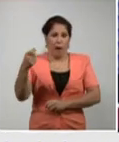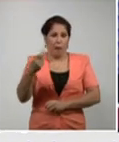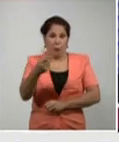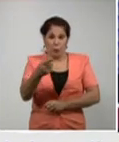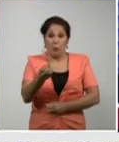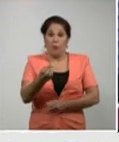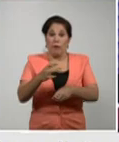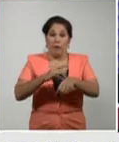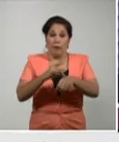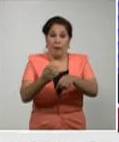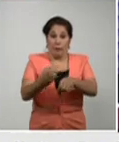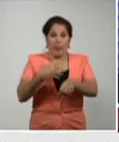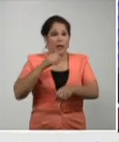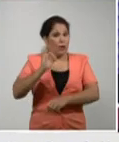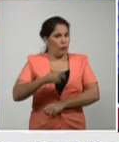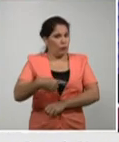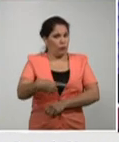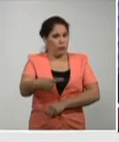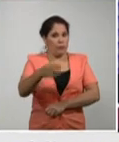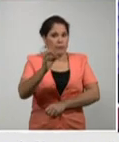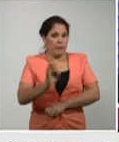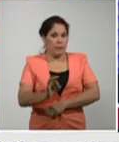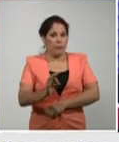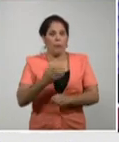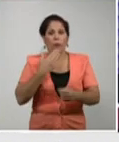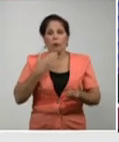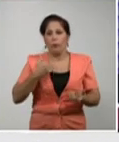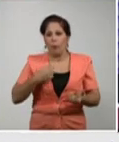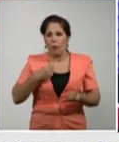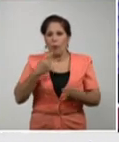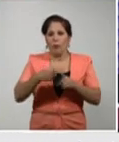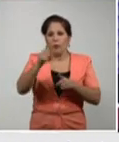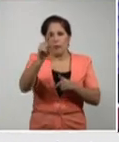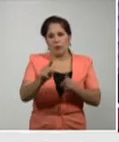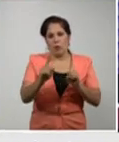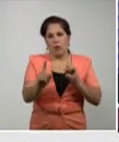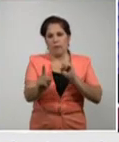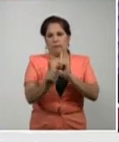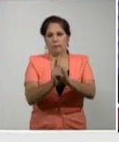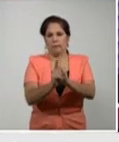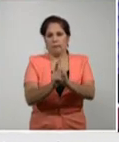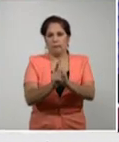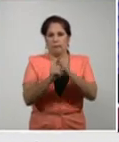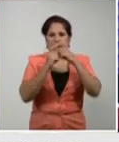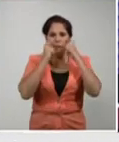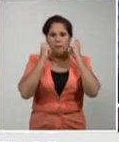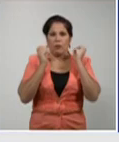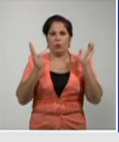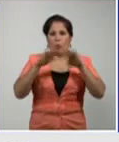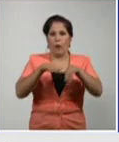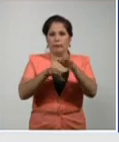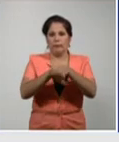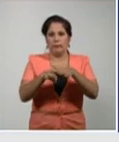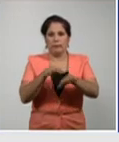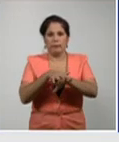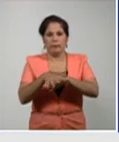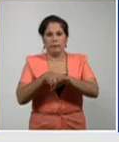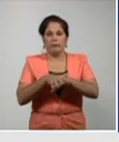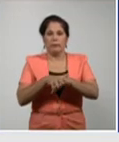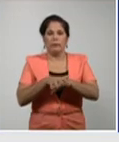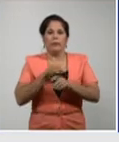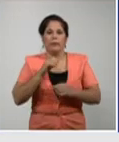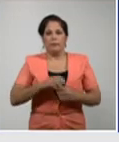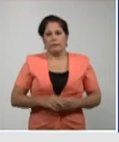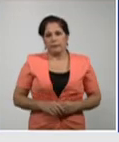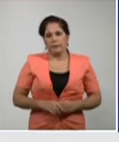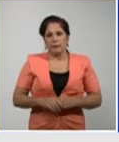más frecuente es por la persona a persona cuando no se utilizan los medios de protección. No desestimar, por supuesto,